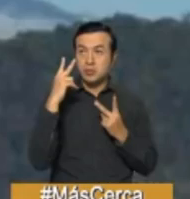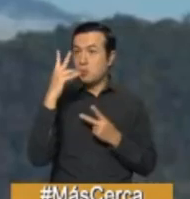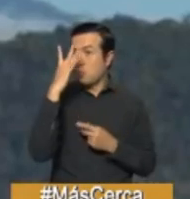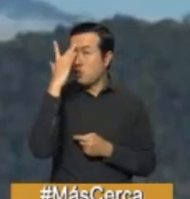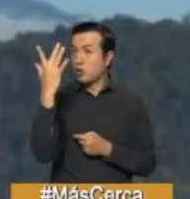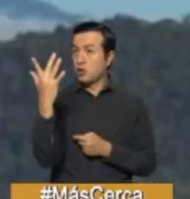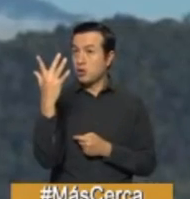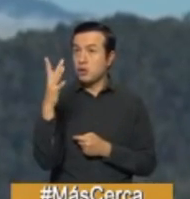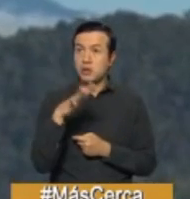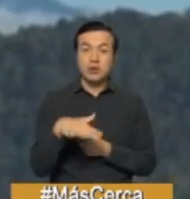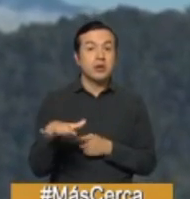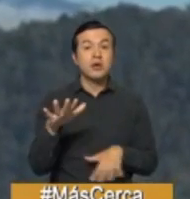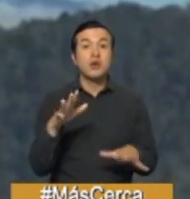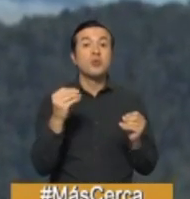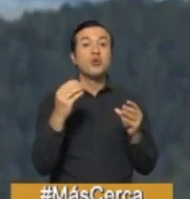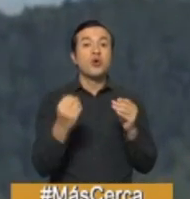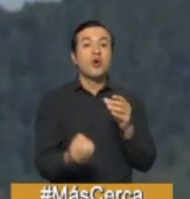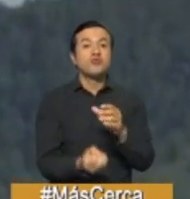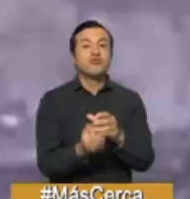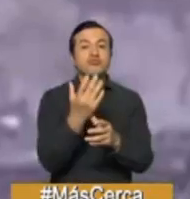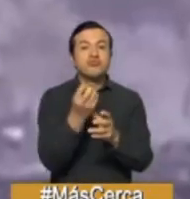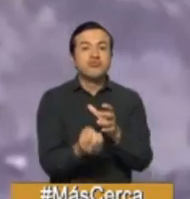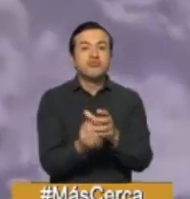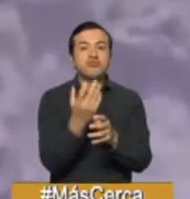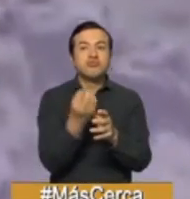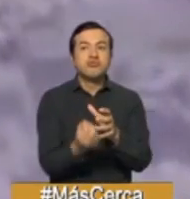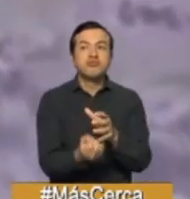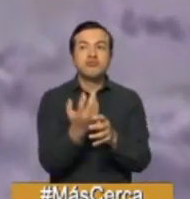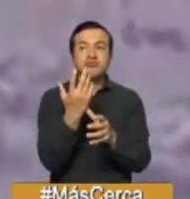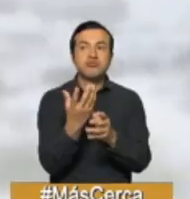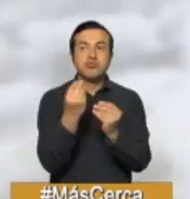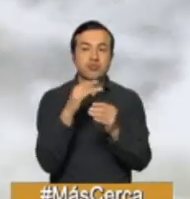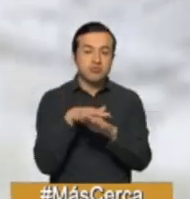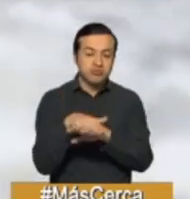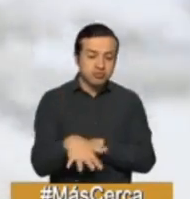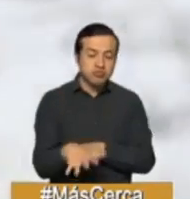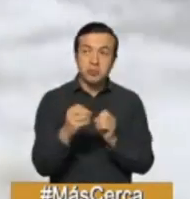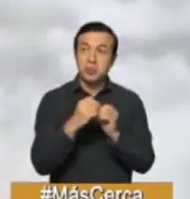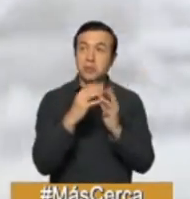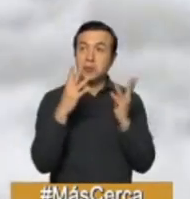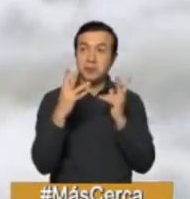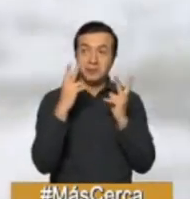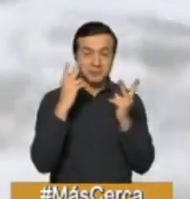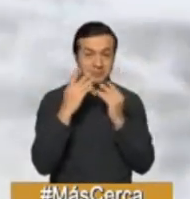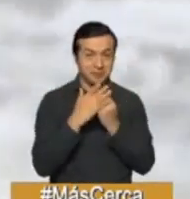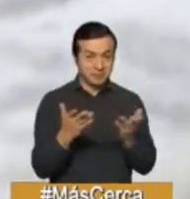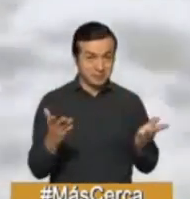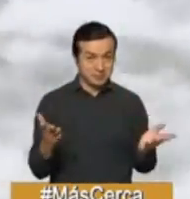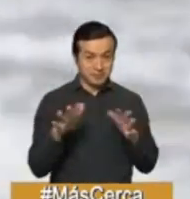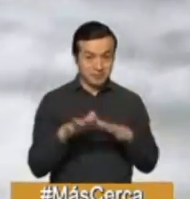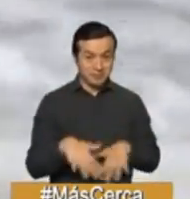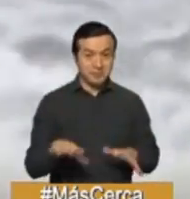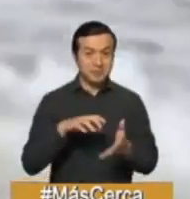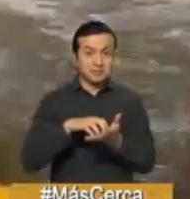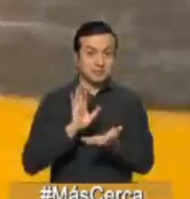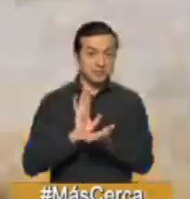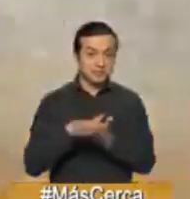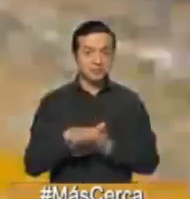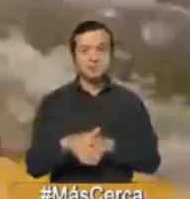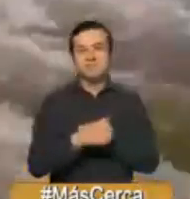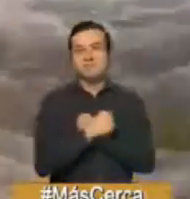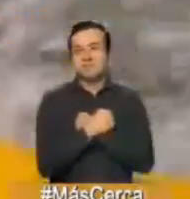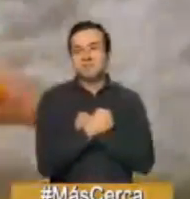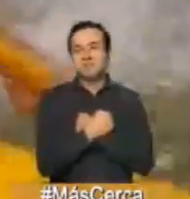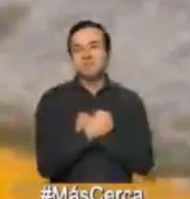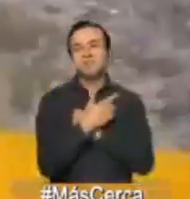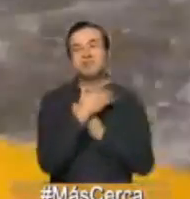a la presencia constante de fumarolas, erupciones y flujos de lava. Morona, Santiago enamora